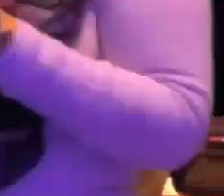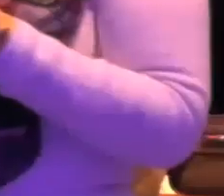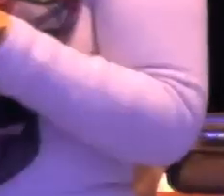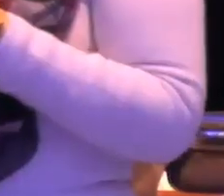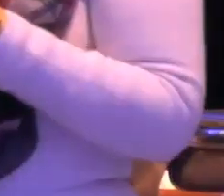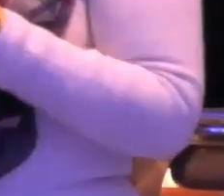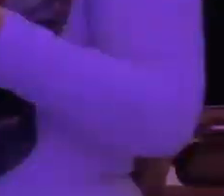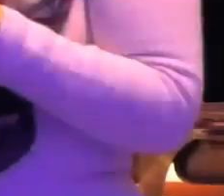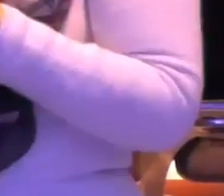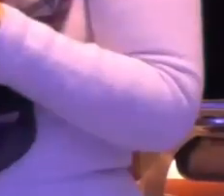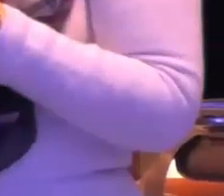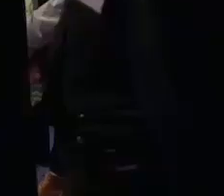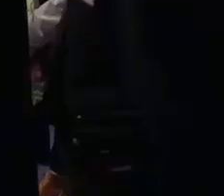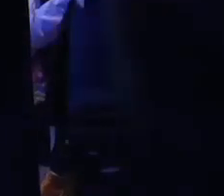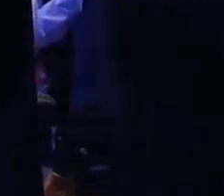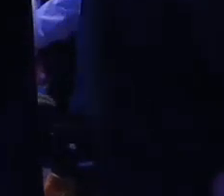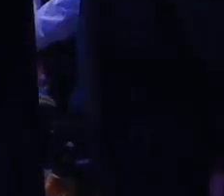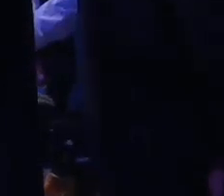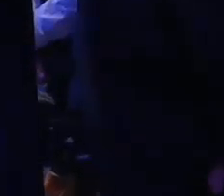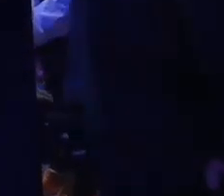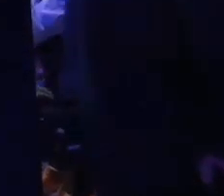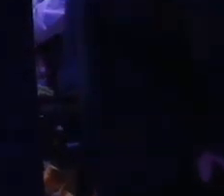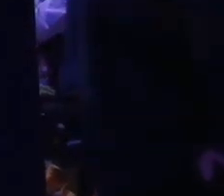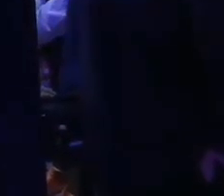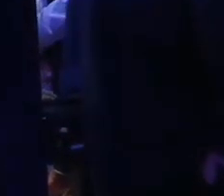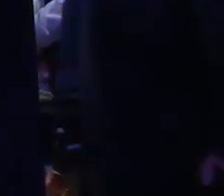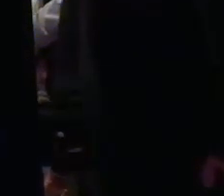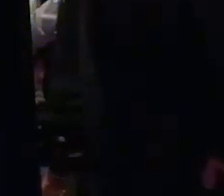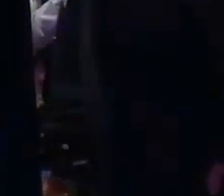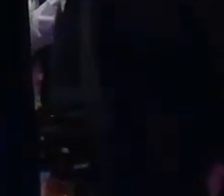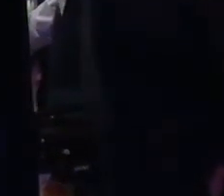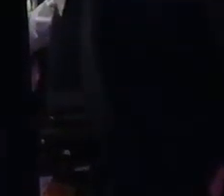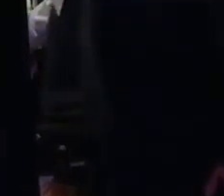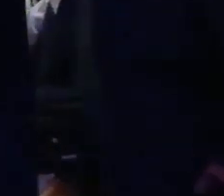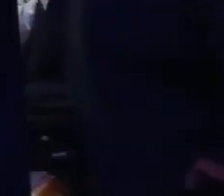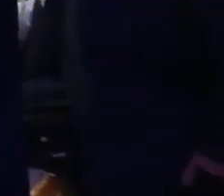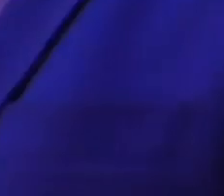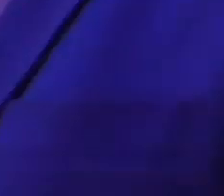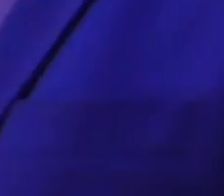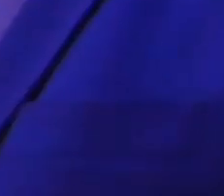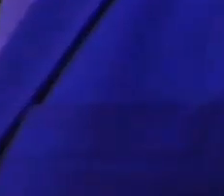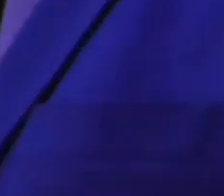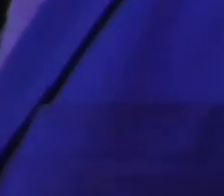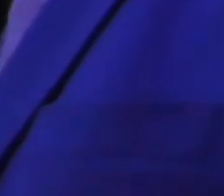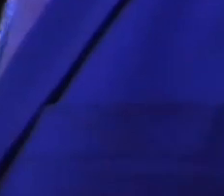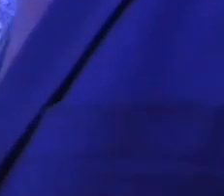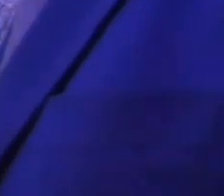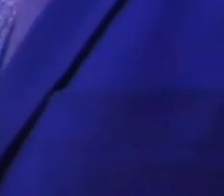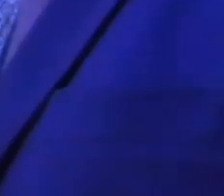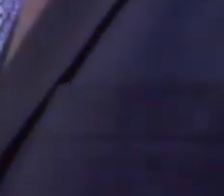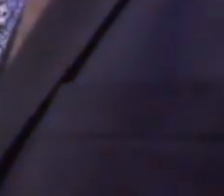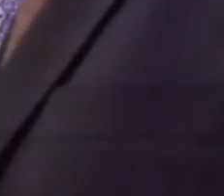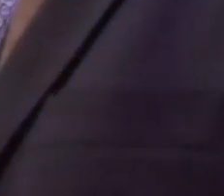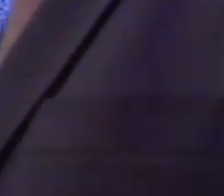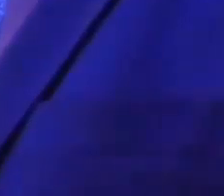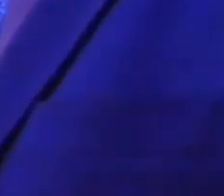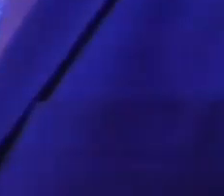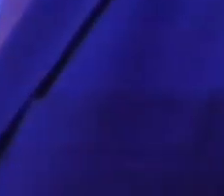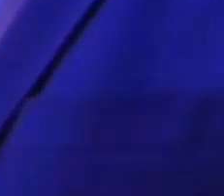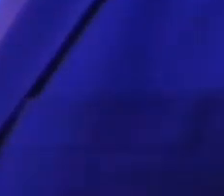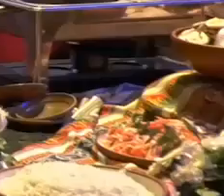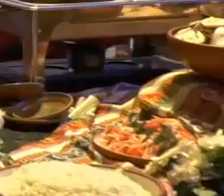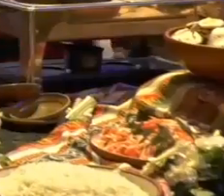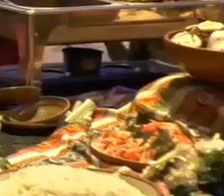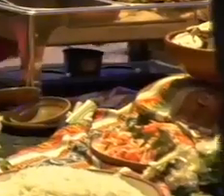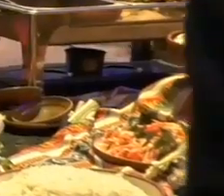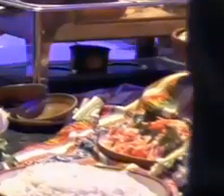realidad es un conjunto de hombres y mujeres que han logrado desarrollar una serie de actividades que, encadenadas entre sí, permiten